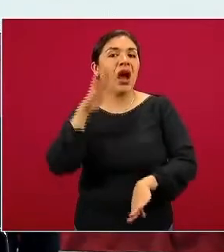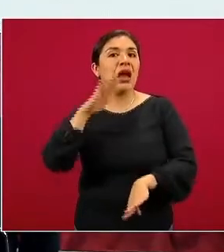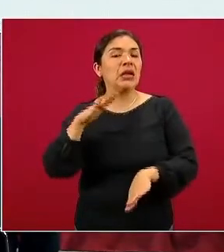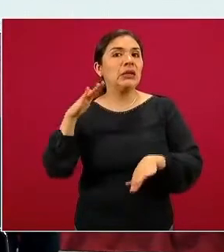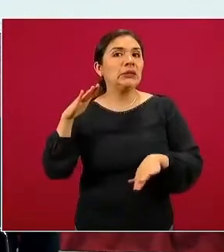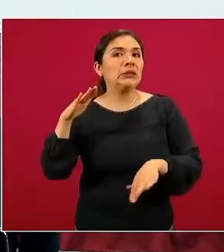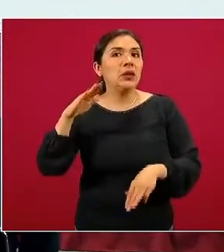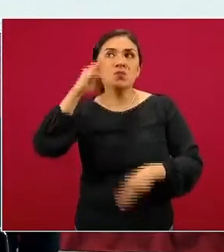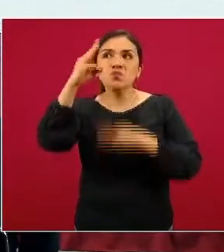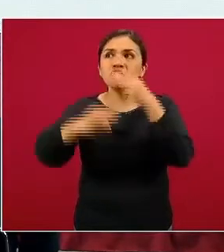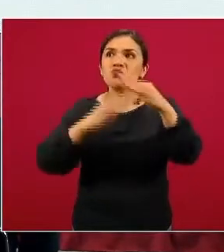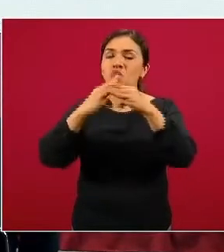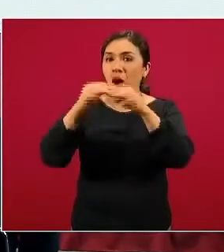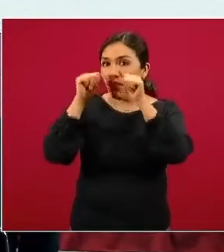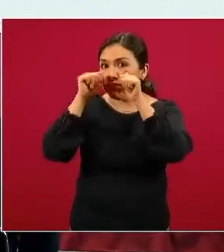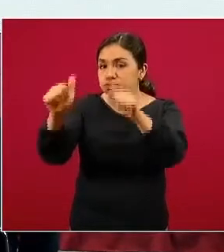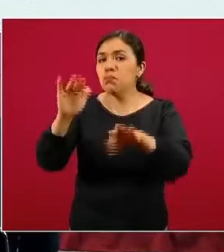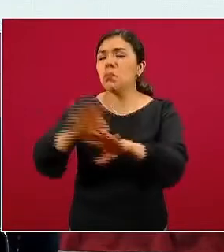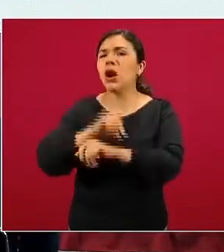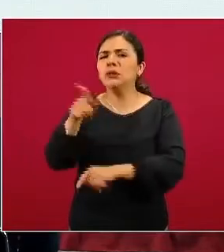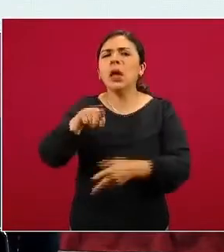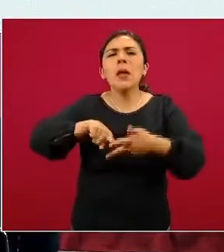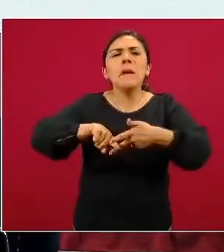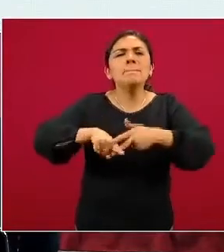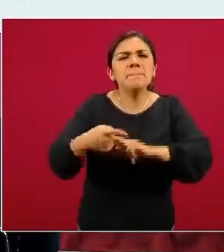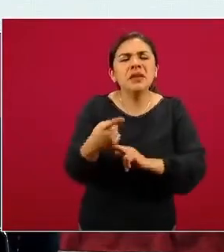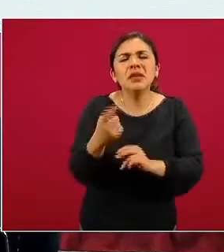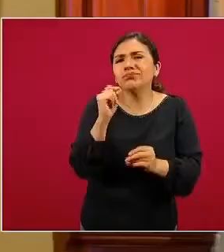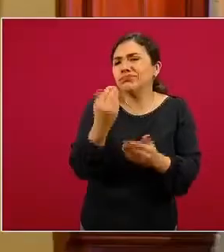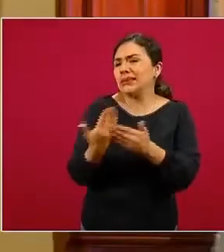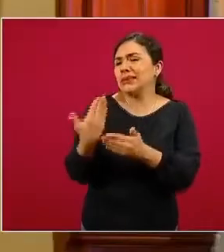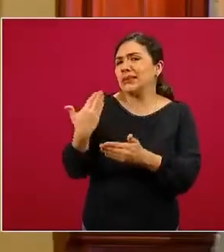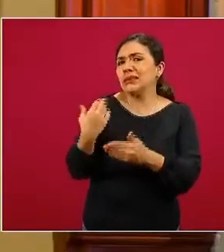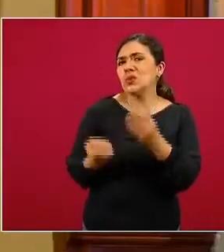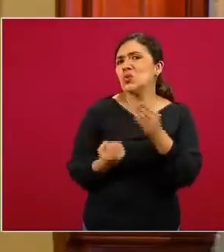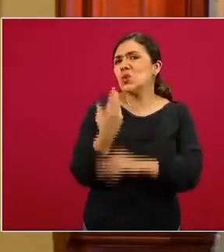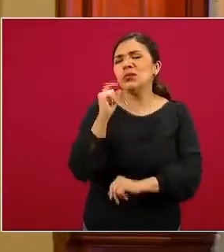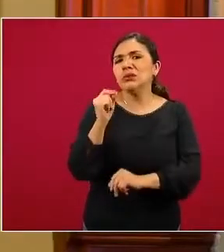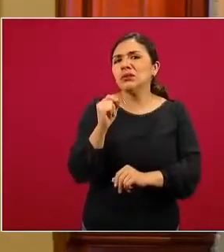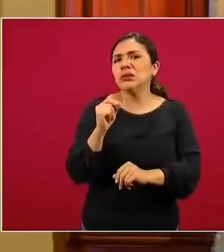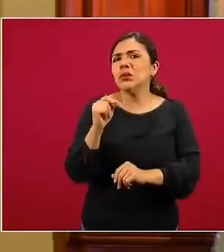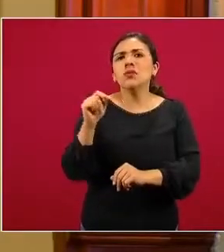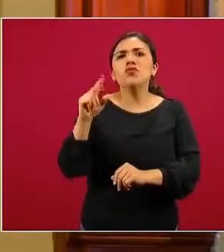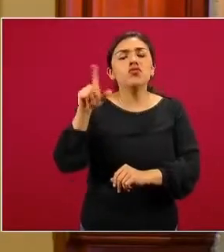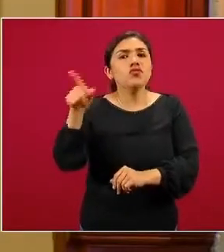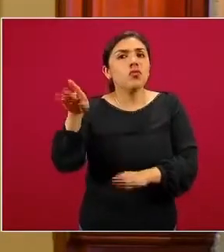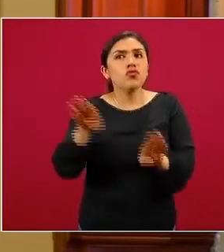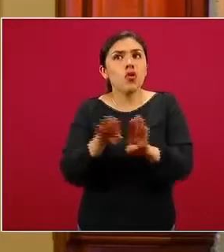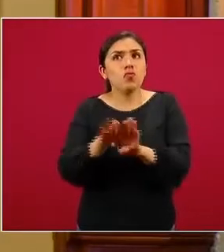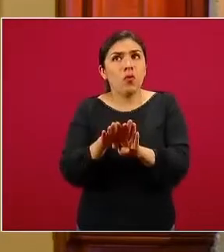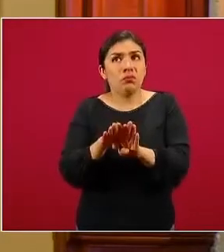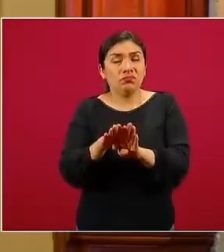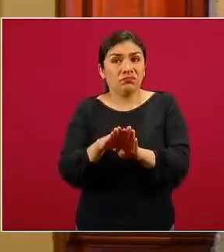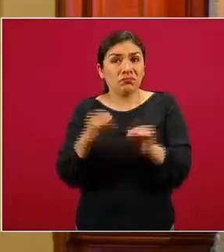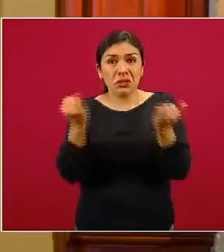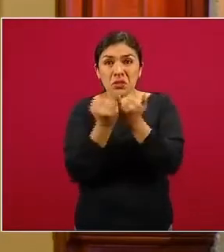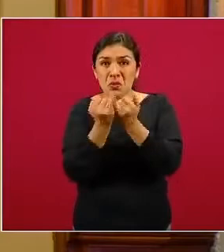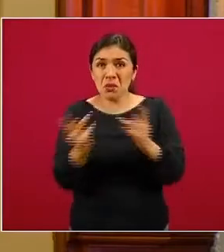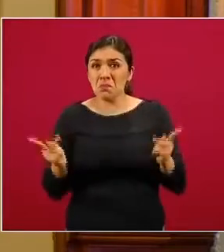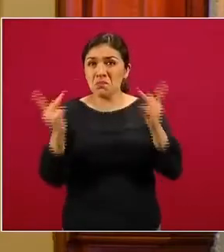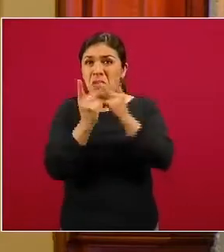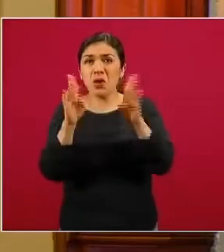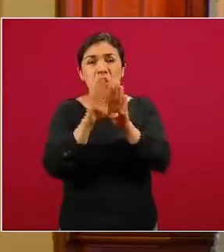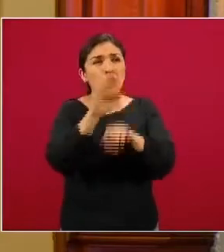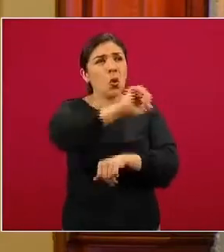a nivel mundial porque empezó de manera reciente, en el sentido de que no lo hizo, digamos, similar a